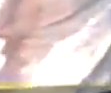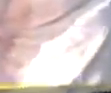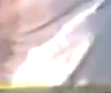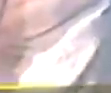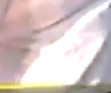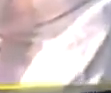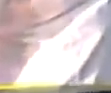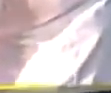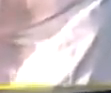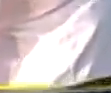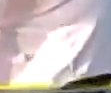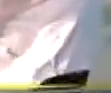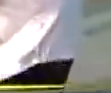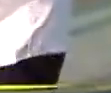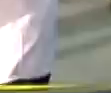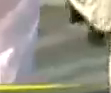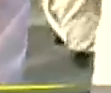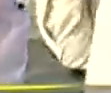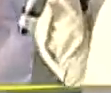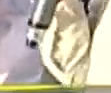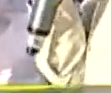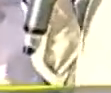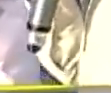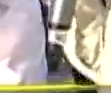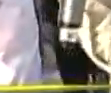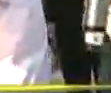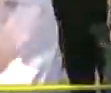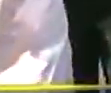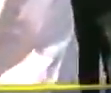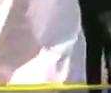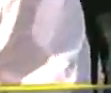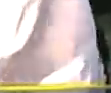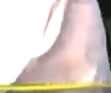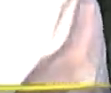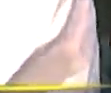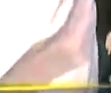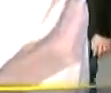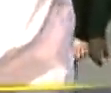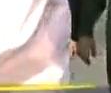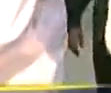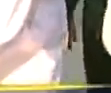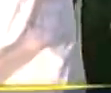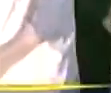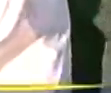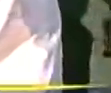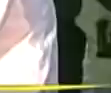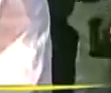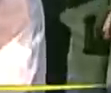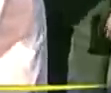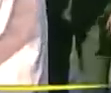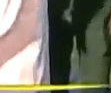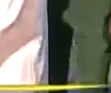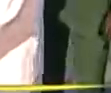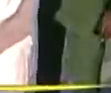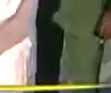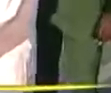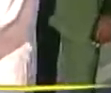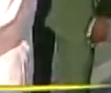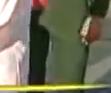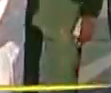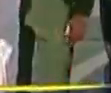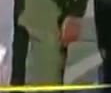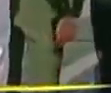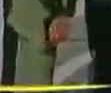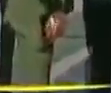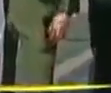logro de la Gran Misión Vivienda Venezuela. Con esto simbolizamos la cobertura territorial,